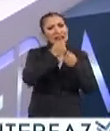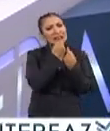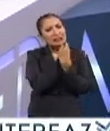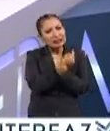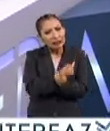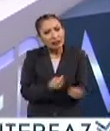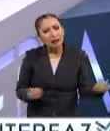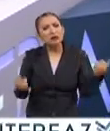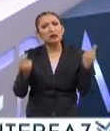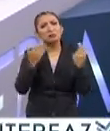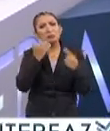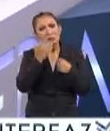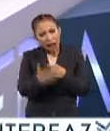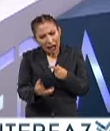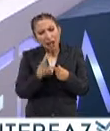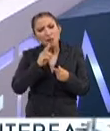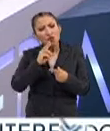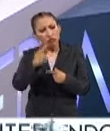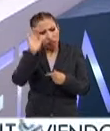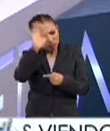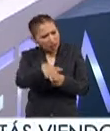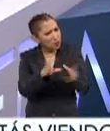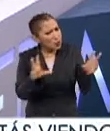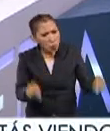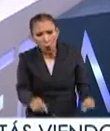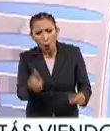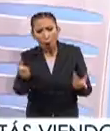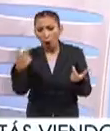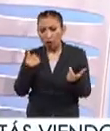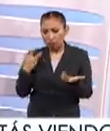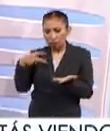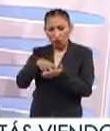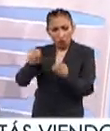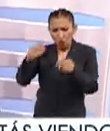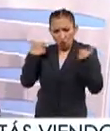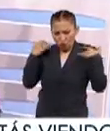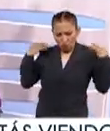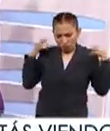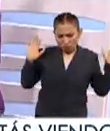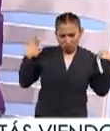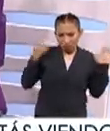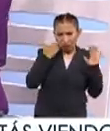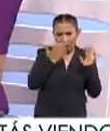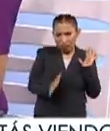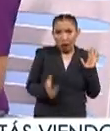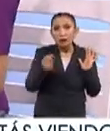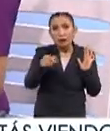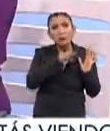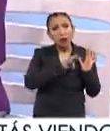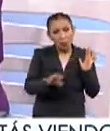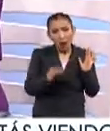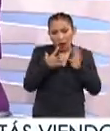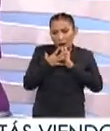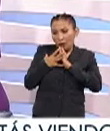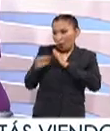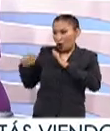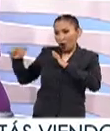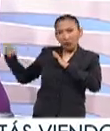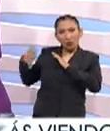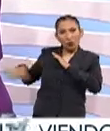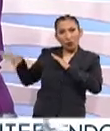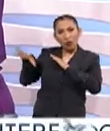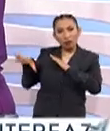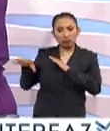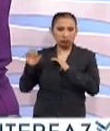niños que está bien alzar la voz, ¿no? Está bien ser el que no quiere participar y que eso también se puede contagiar, ¿no? A su